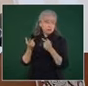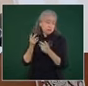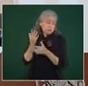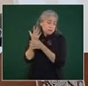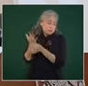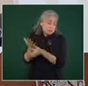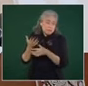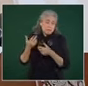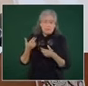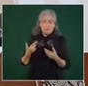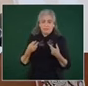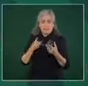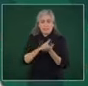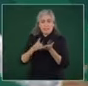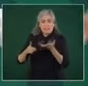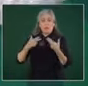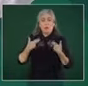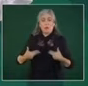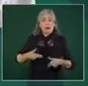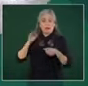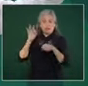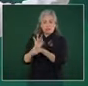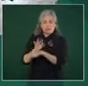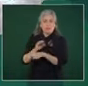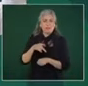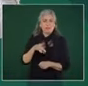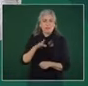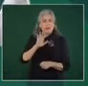Humanos es un